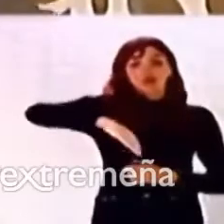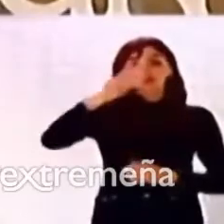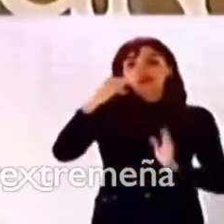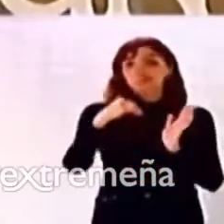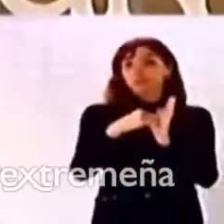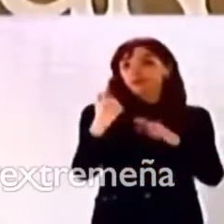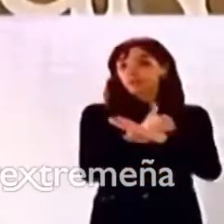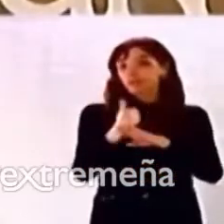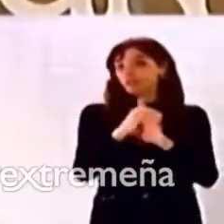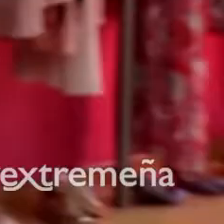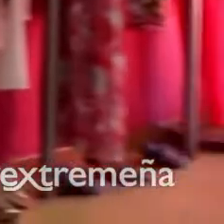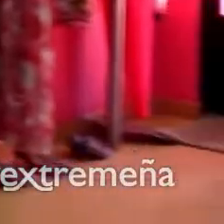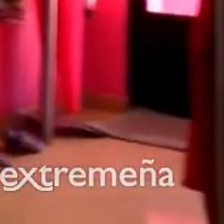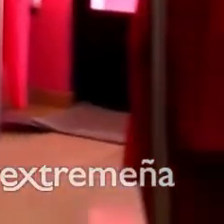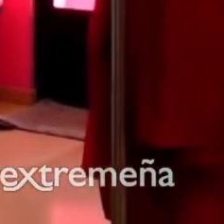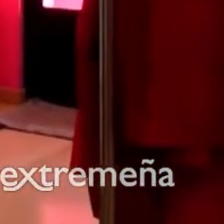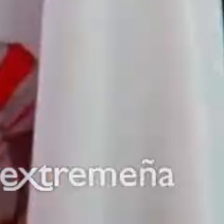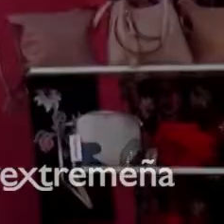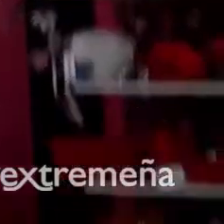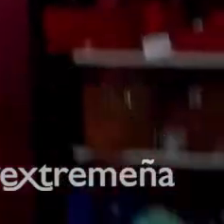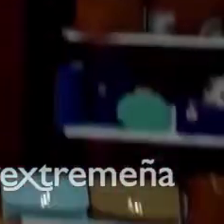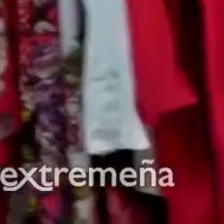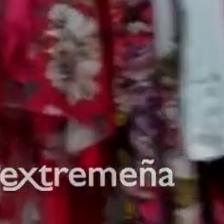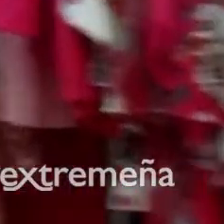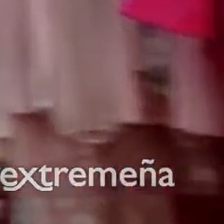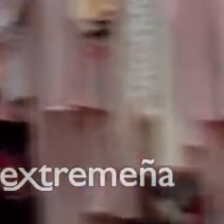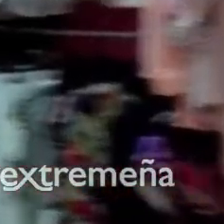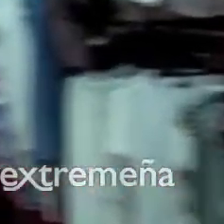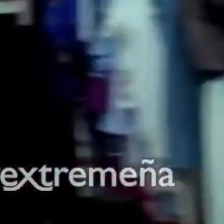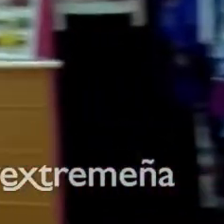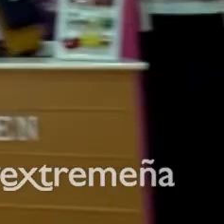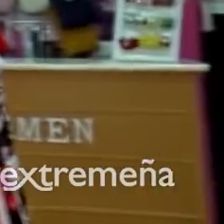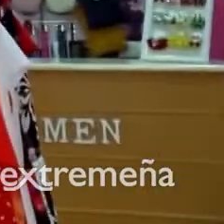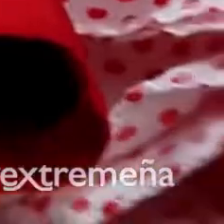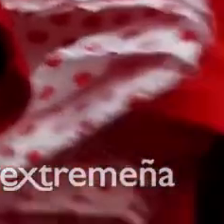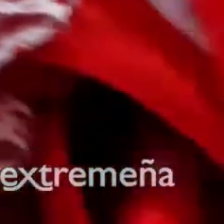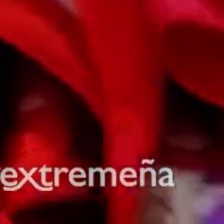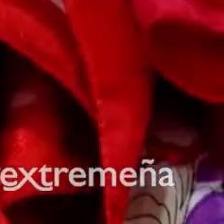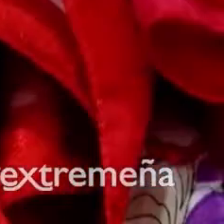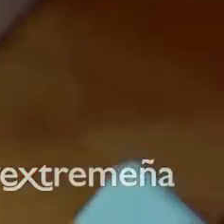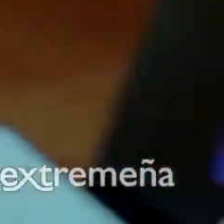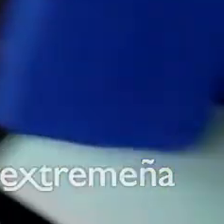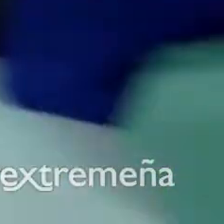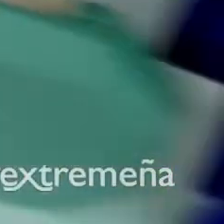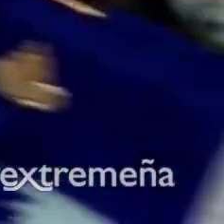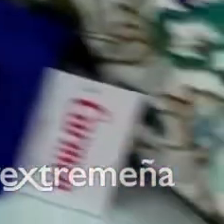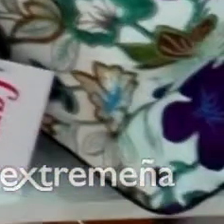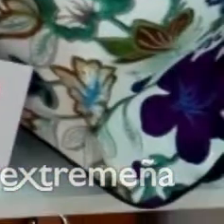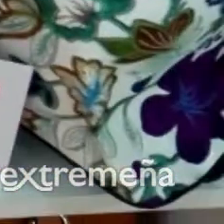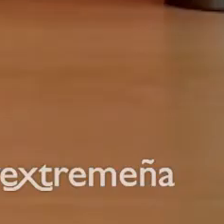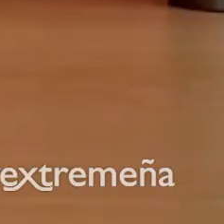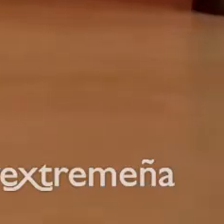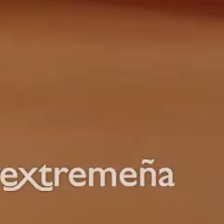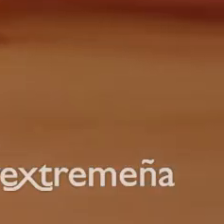de 3.000 habitantes, por un periodo de 7 días, se permitirá la apertura del